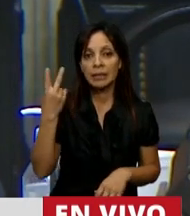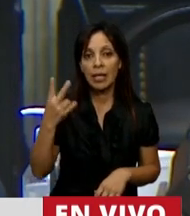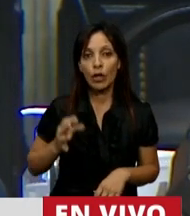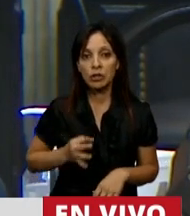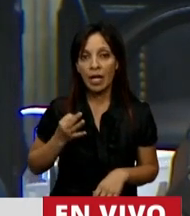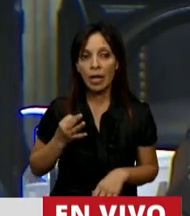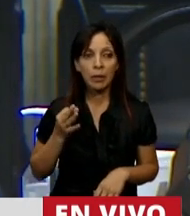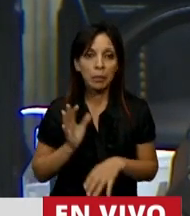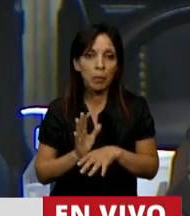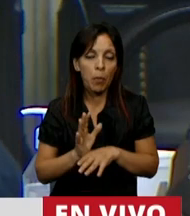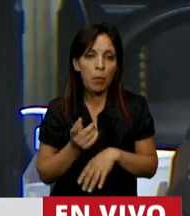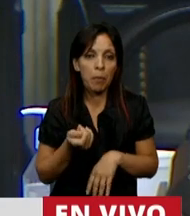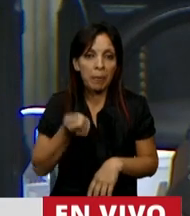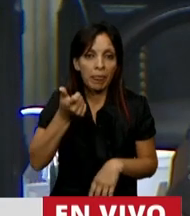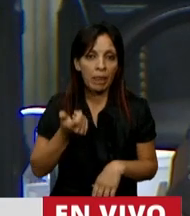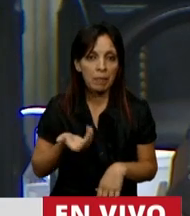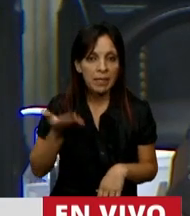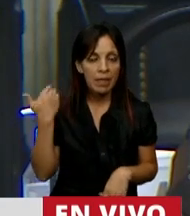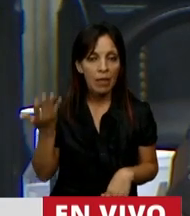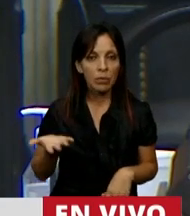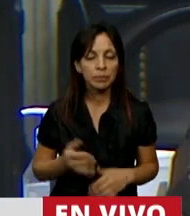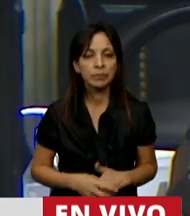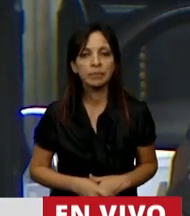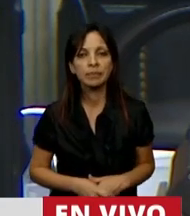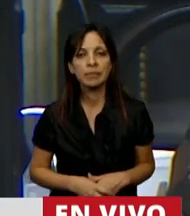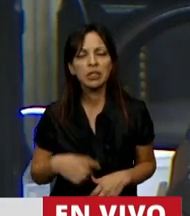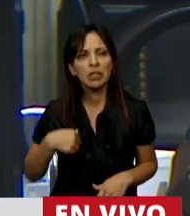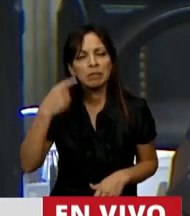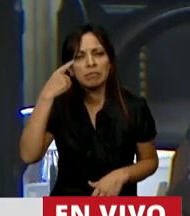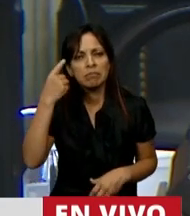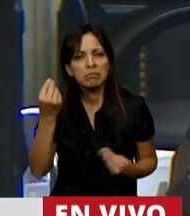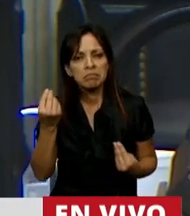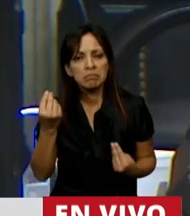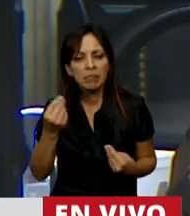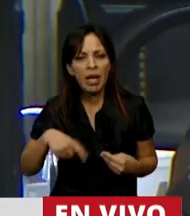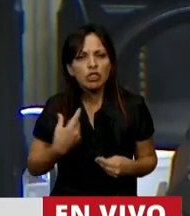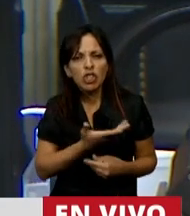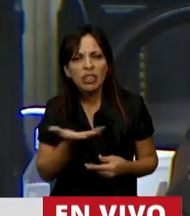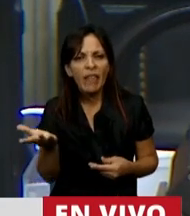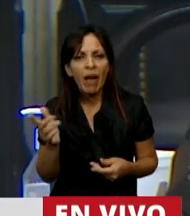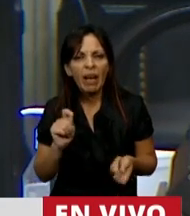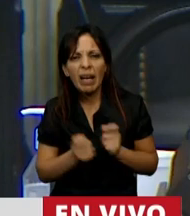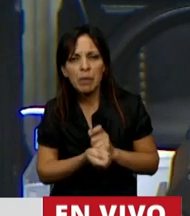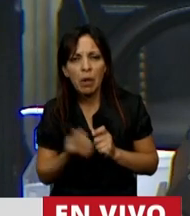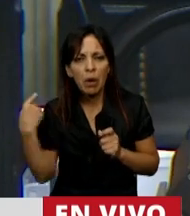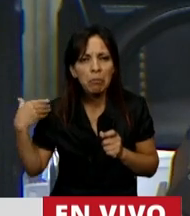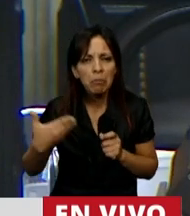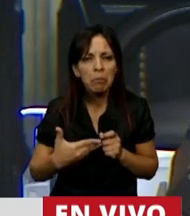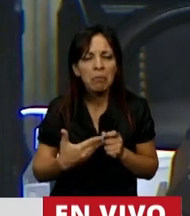nuestro pasado inmediato. Yo me pregunto, ¿qué cambió en la sociedad de dos años para